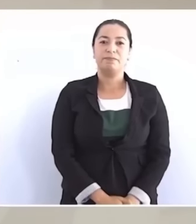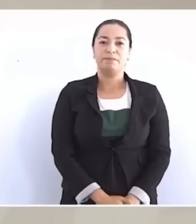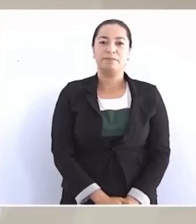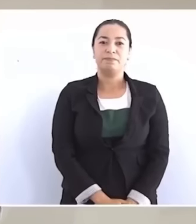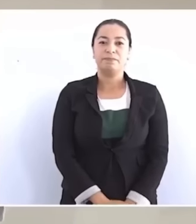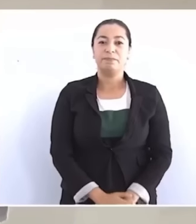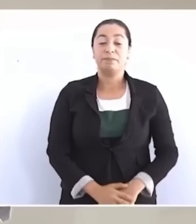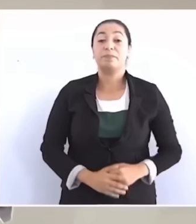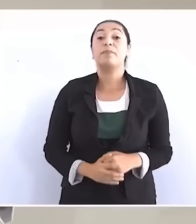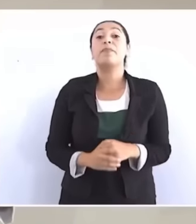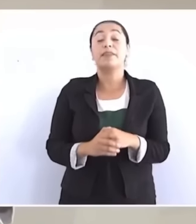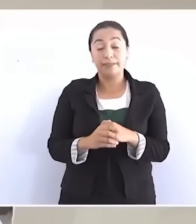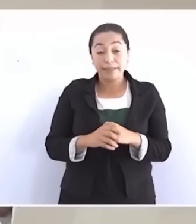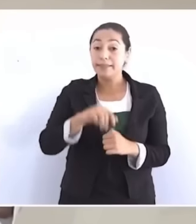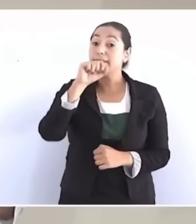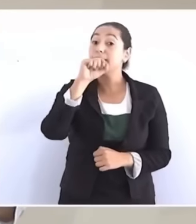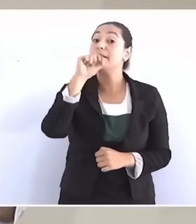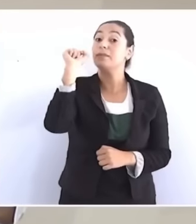Y además,